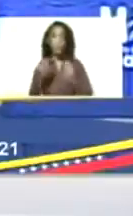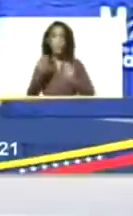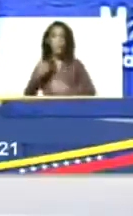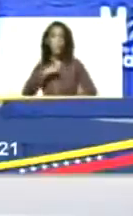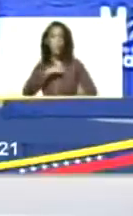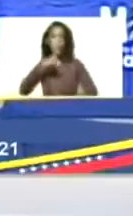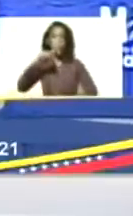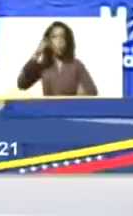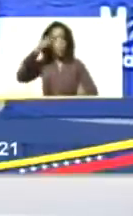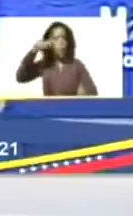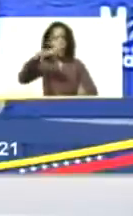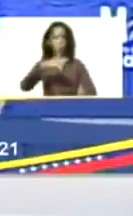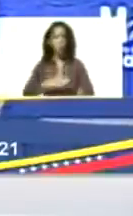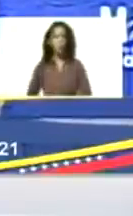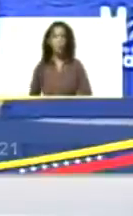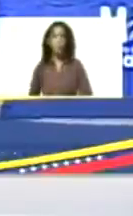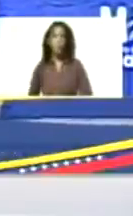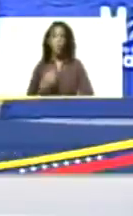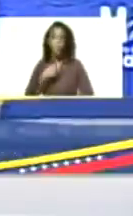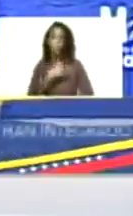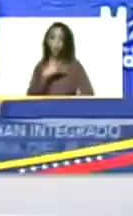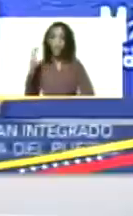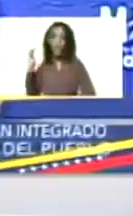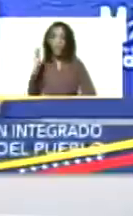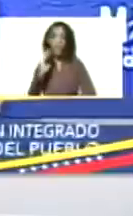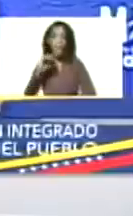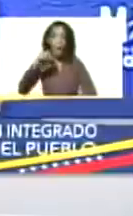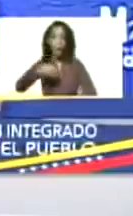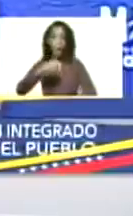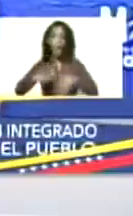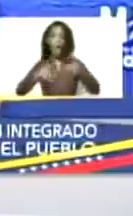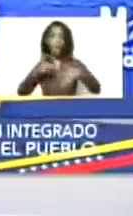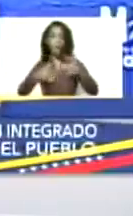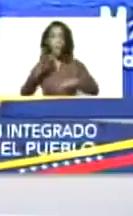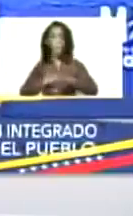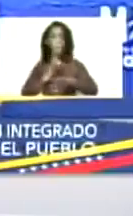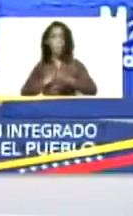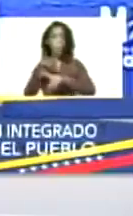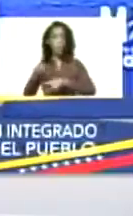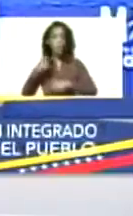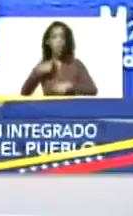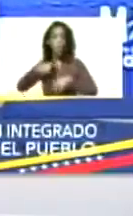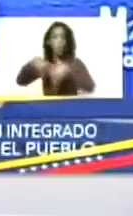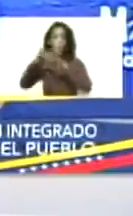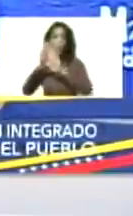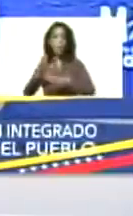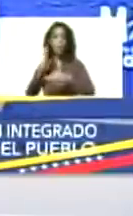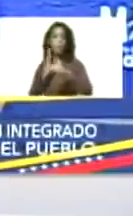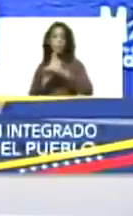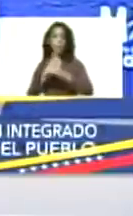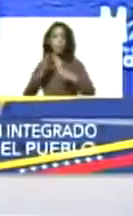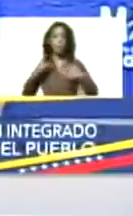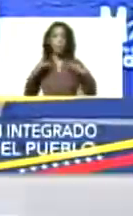pueblo. Bueno, yo quería venir a este acto, por eso suspendí mis vacaciones.